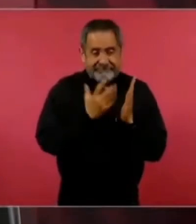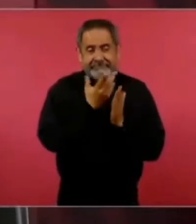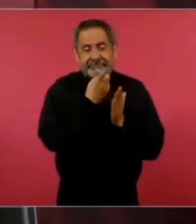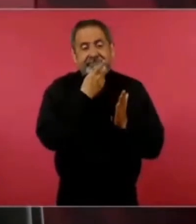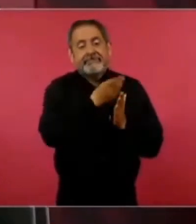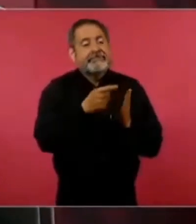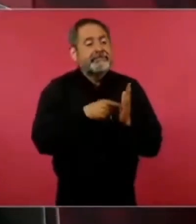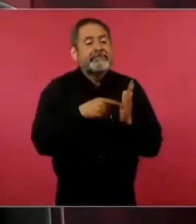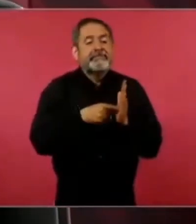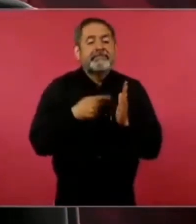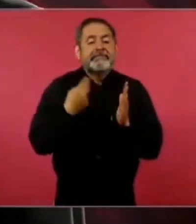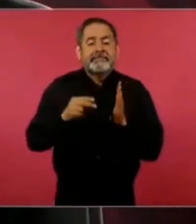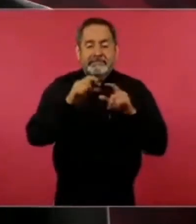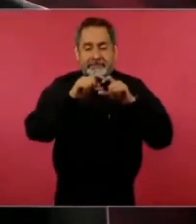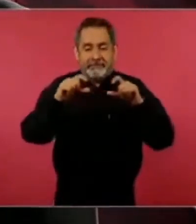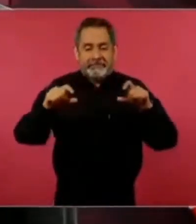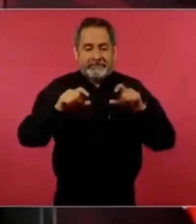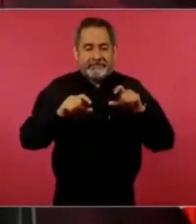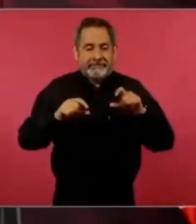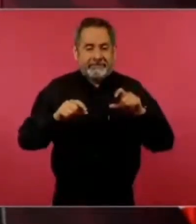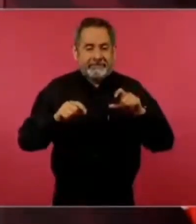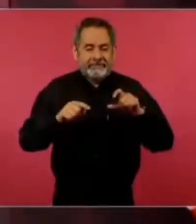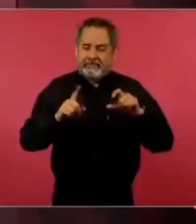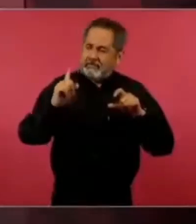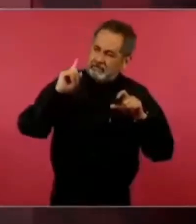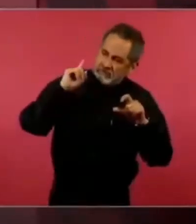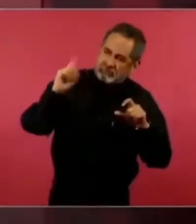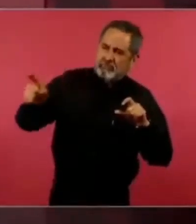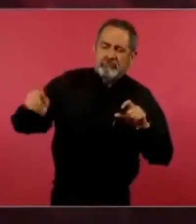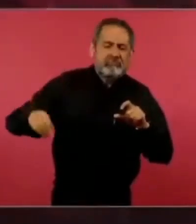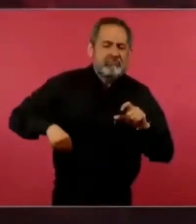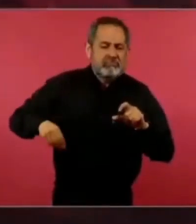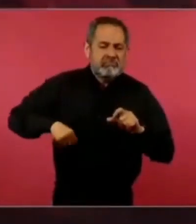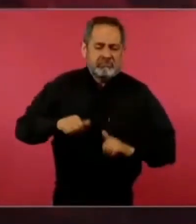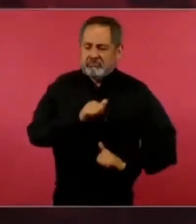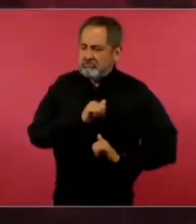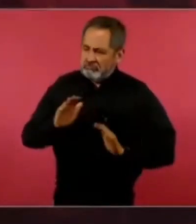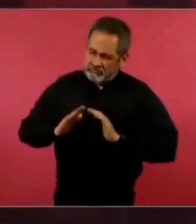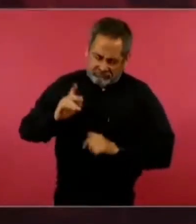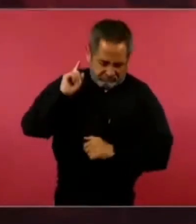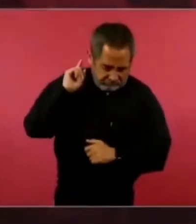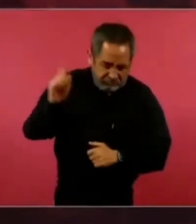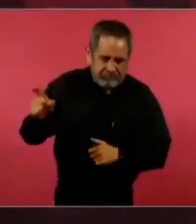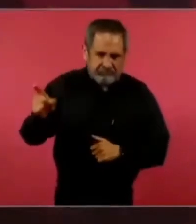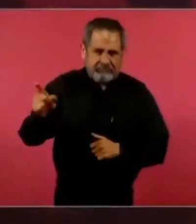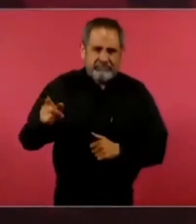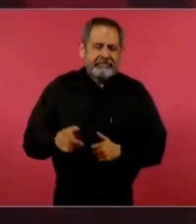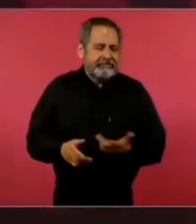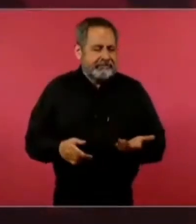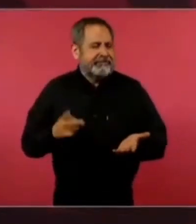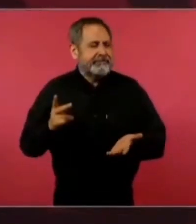se llama Fue el ejército, lo que estamos escuchando constantemente en las conciencias.